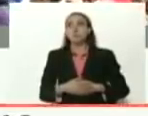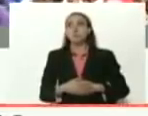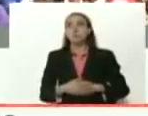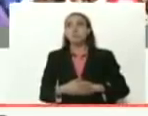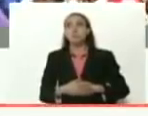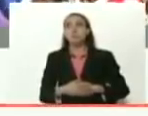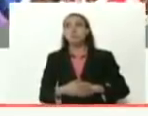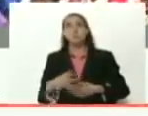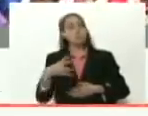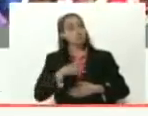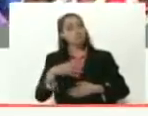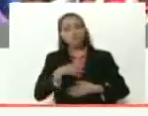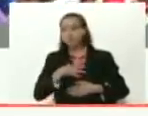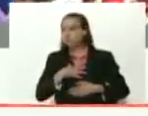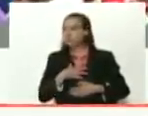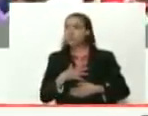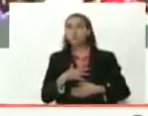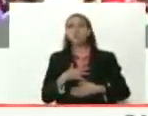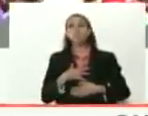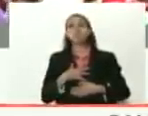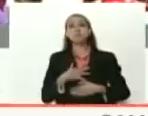No tiene lugar.